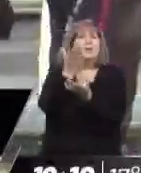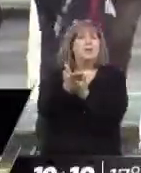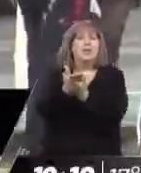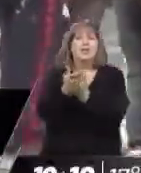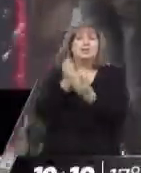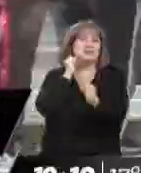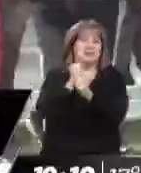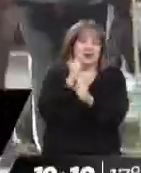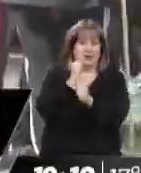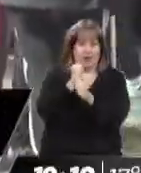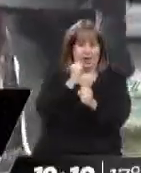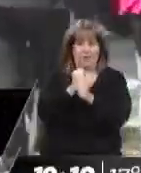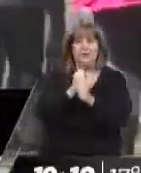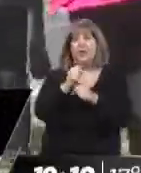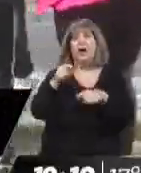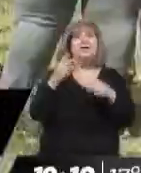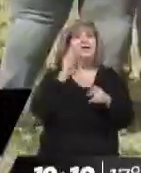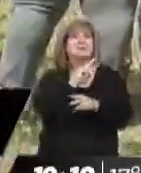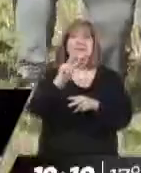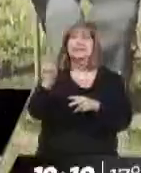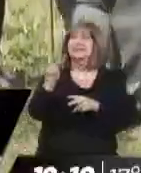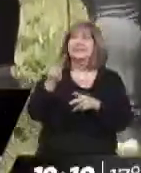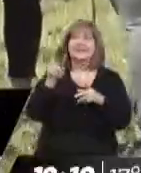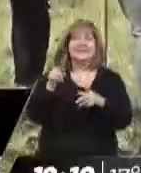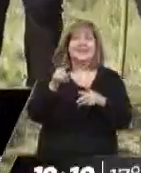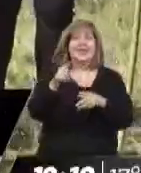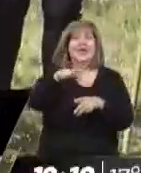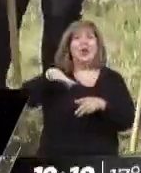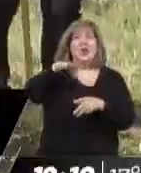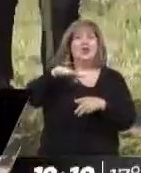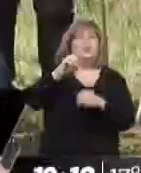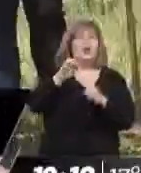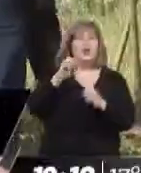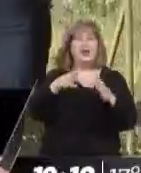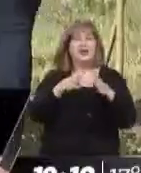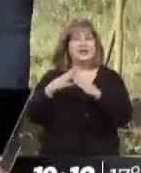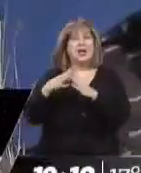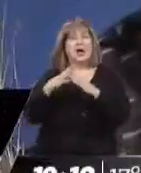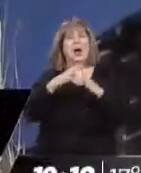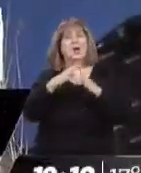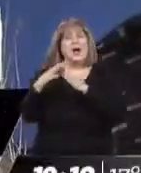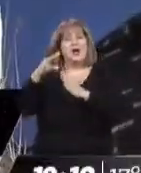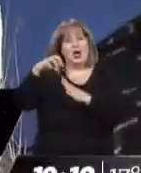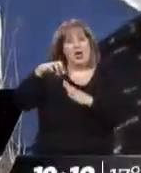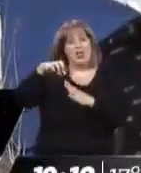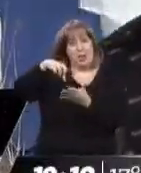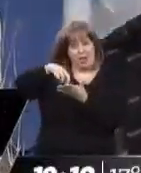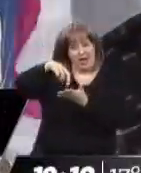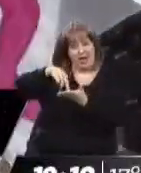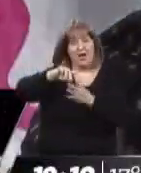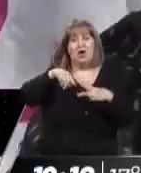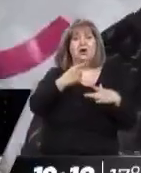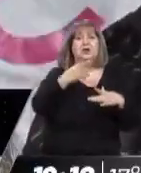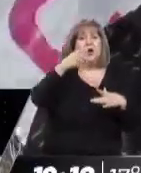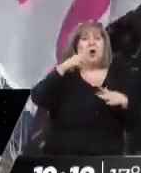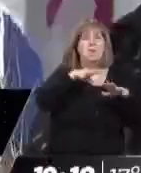uh-huh, trabajo. Vamos a verlo, justamente porque estuvo Barrios de Pie y estuvo también el movimiento Evita, que hace poco tiempo tiene a un nuevo